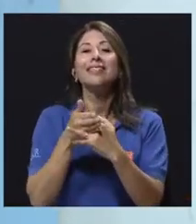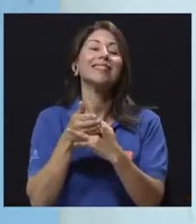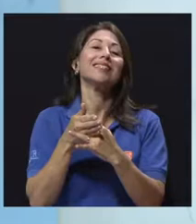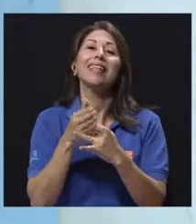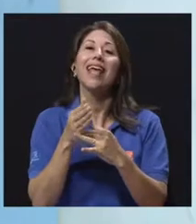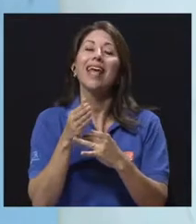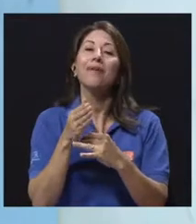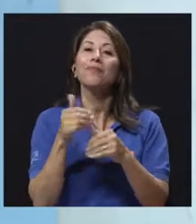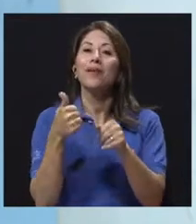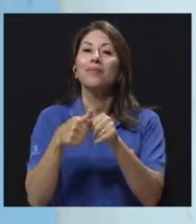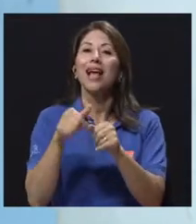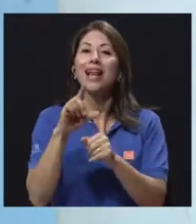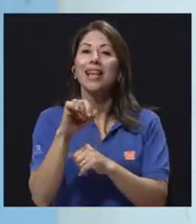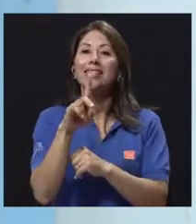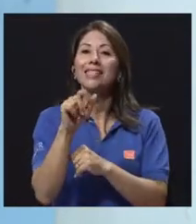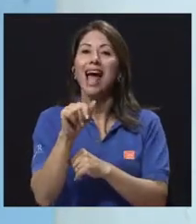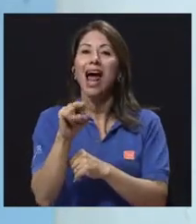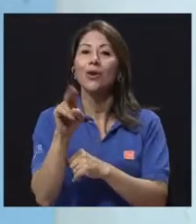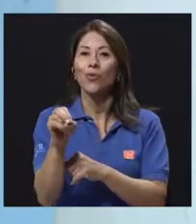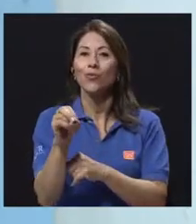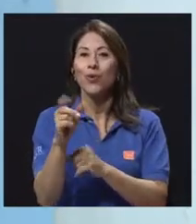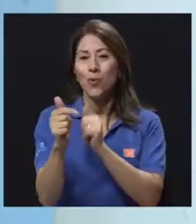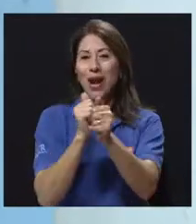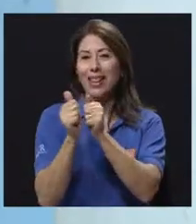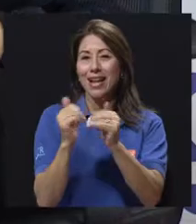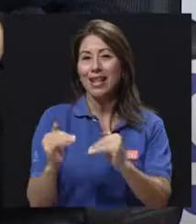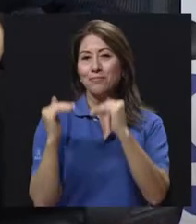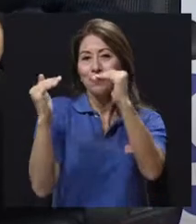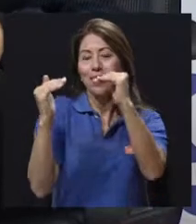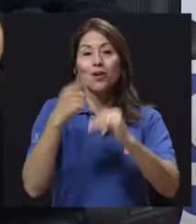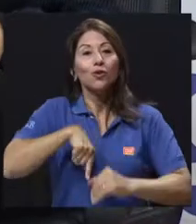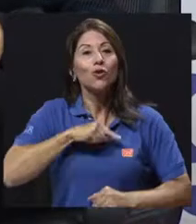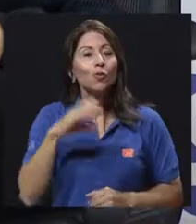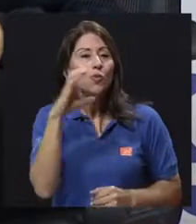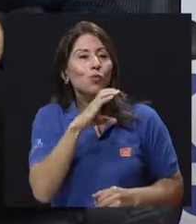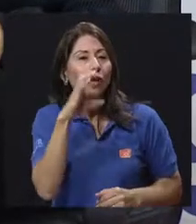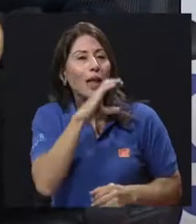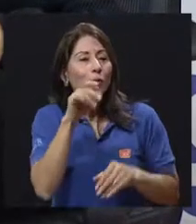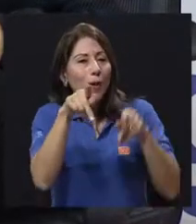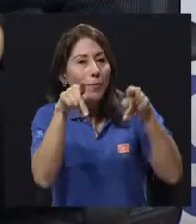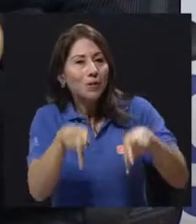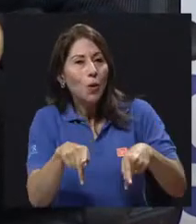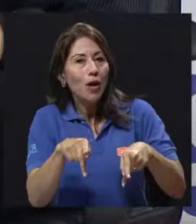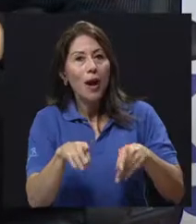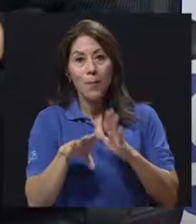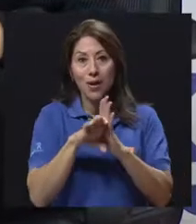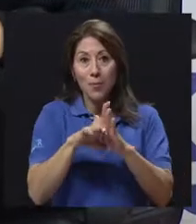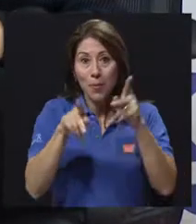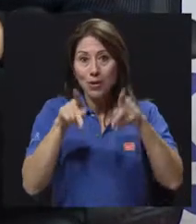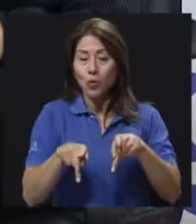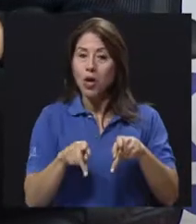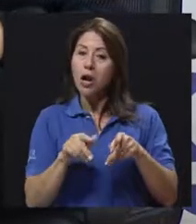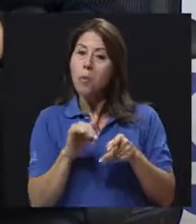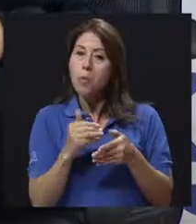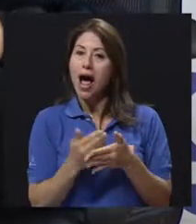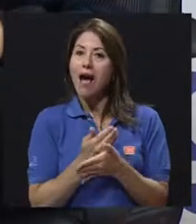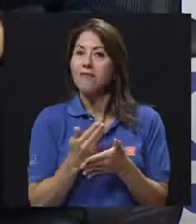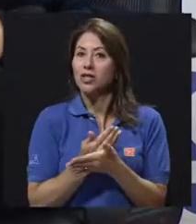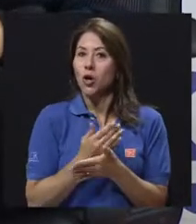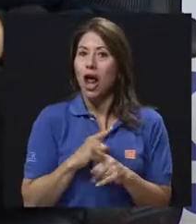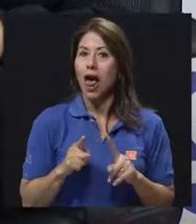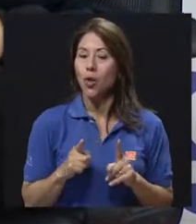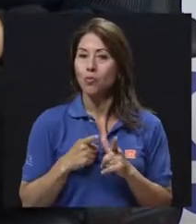buscando una persona que cumpliera más o menos con el estándar de un corredor, que es aficionado, pero que tiene muy buenos